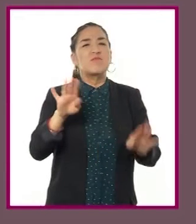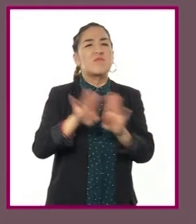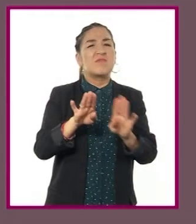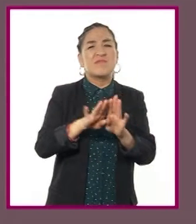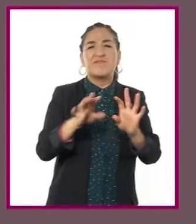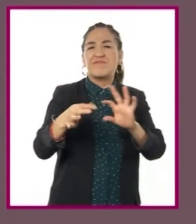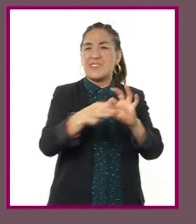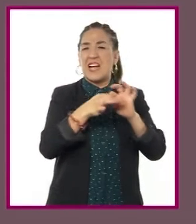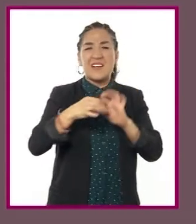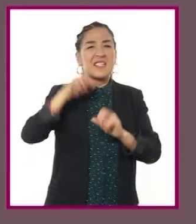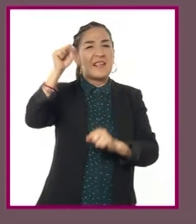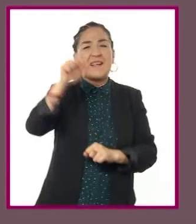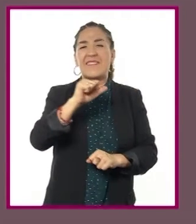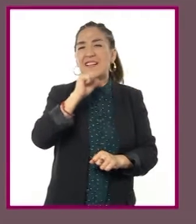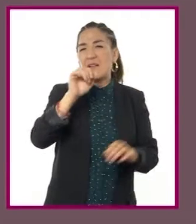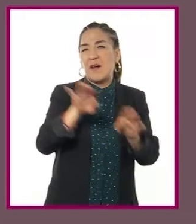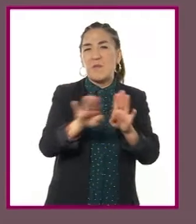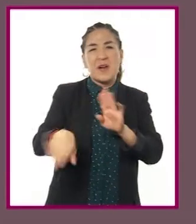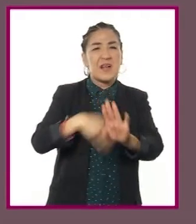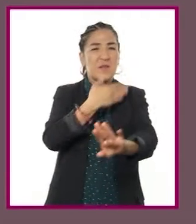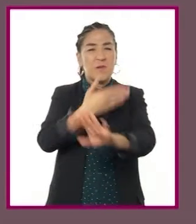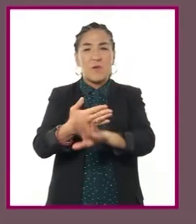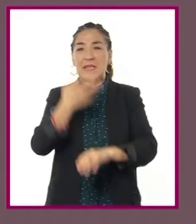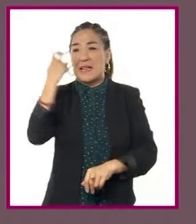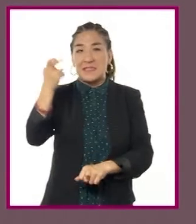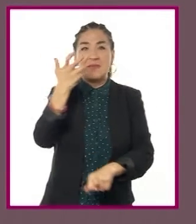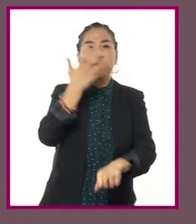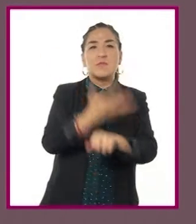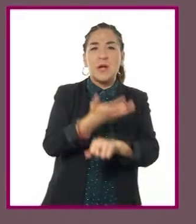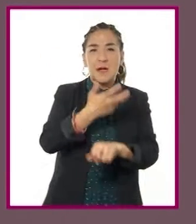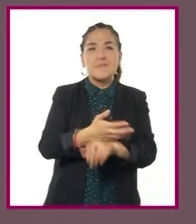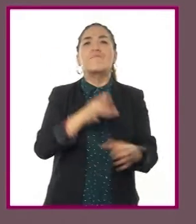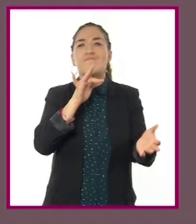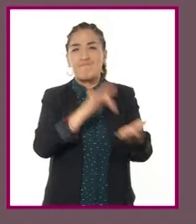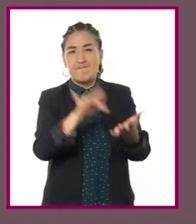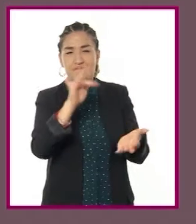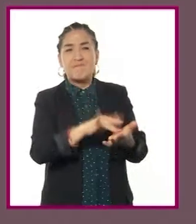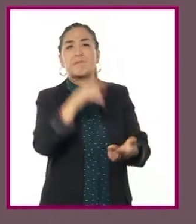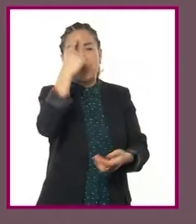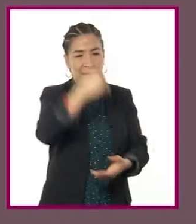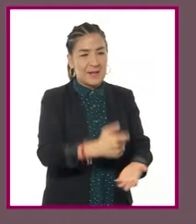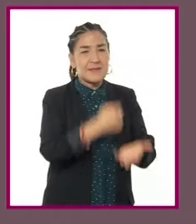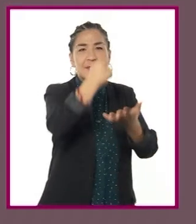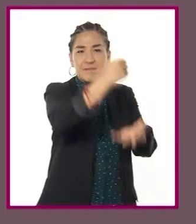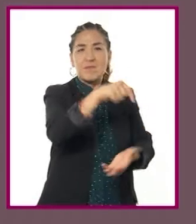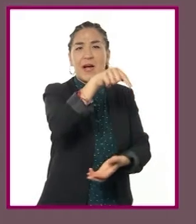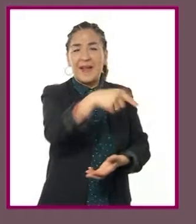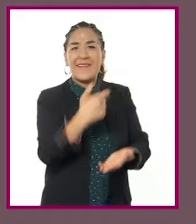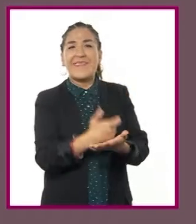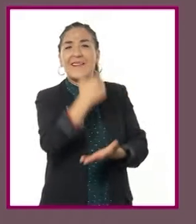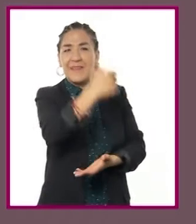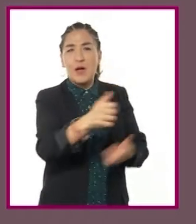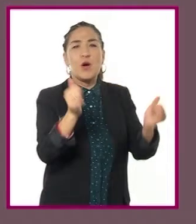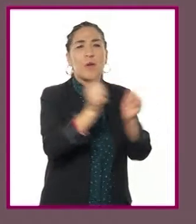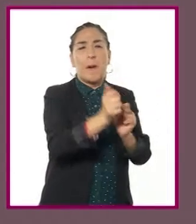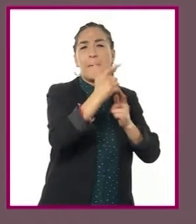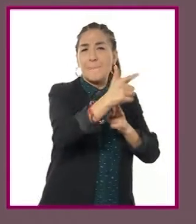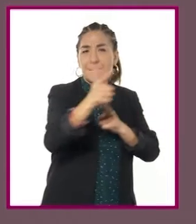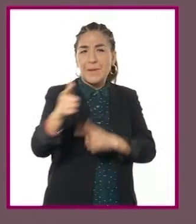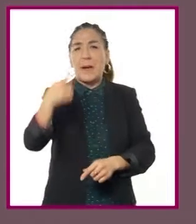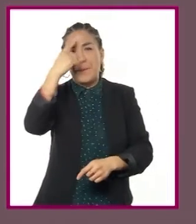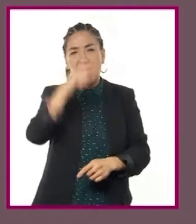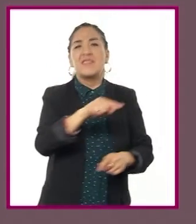anticomunista. En reacción, Estados Unidos de América apoyó con armas y dinero a los rebeldes para enfrentar